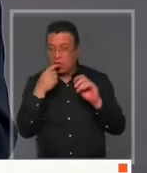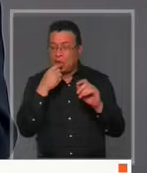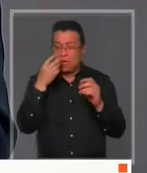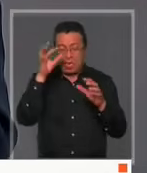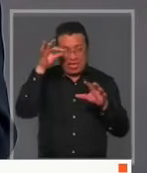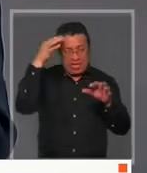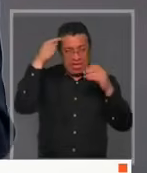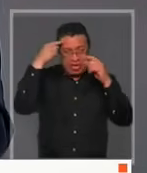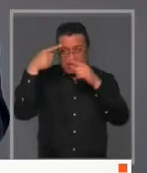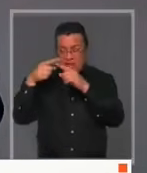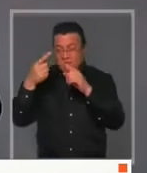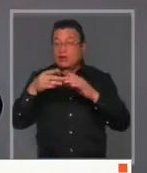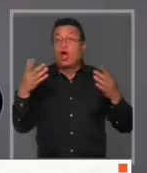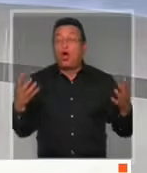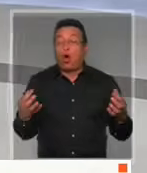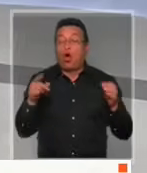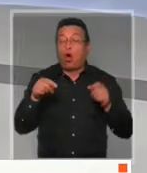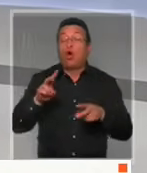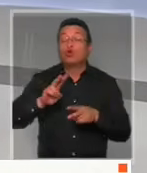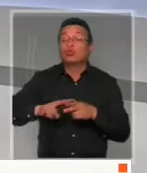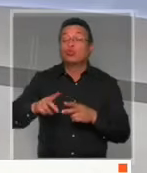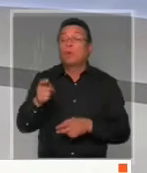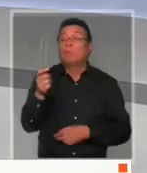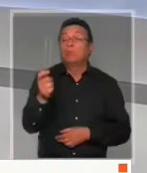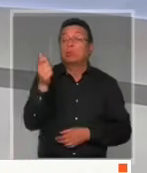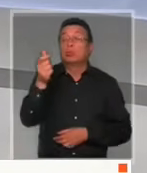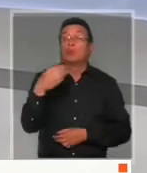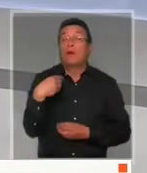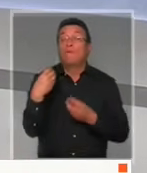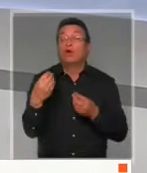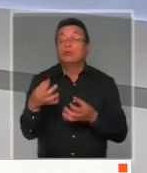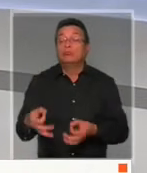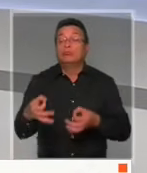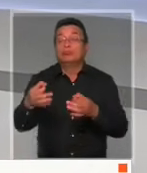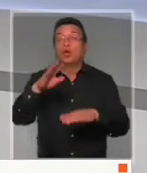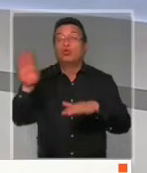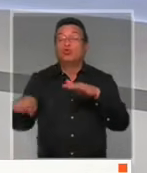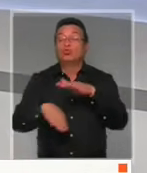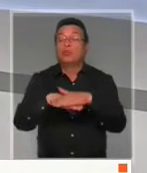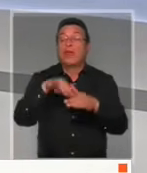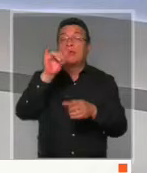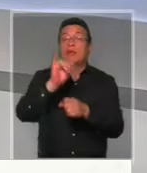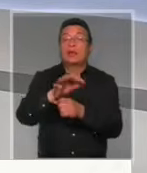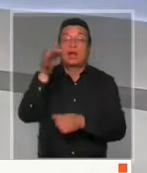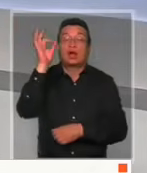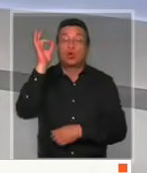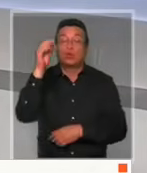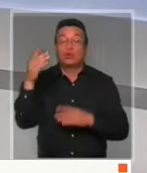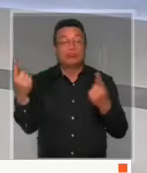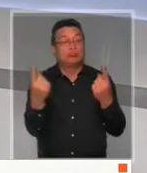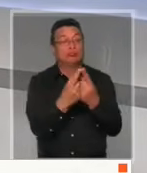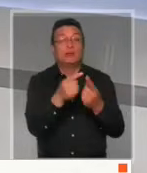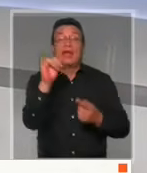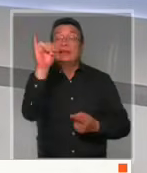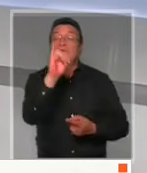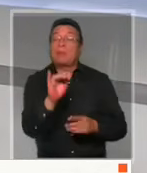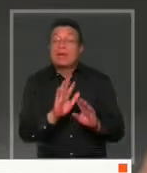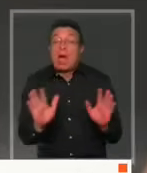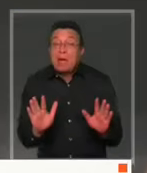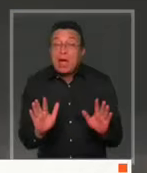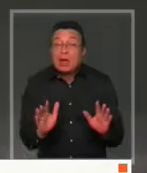de aquí en adelante a o ver, esto se soluciona sencillamente con los buenos oficios del superintendente con una reunión que tiene pendiente con la ISAPRES? Bueno, lo que